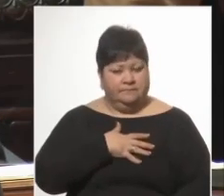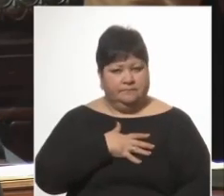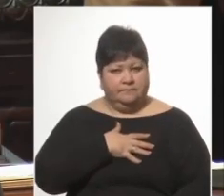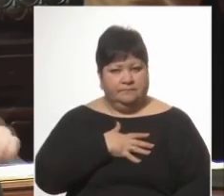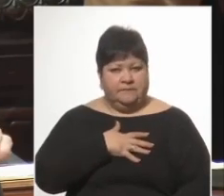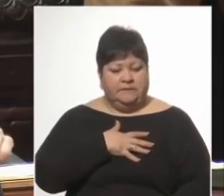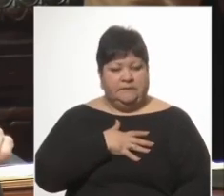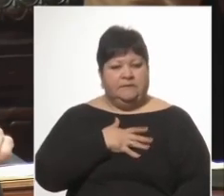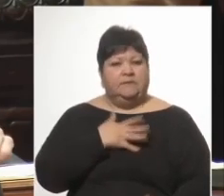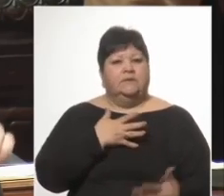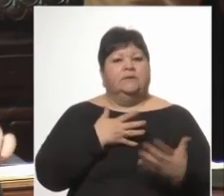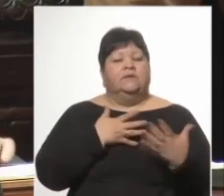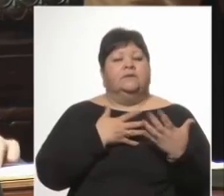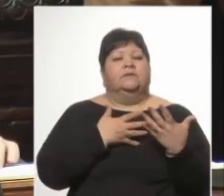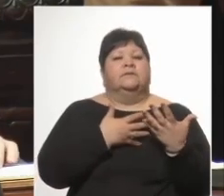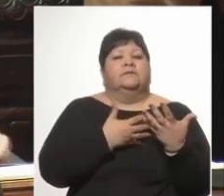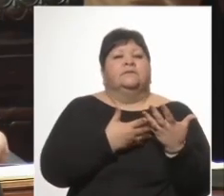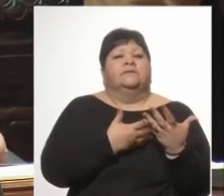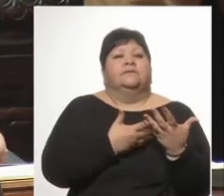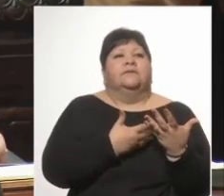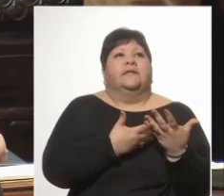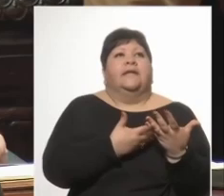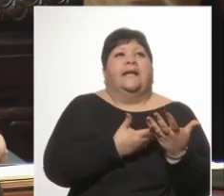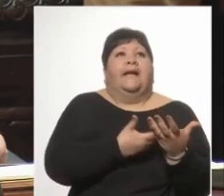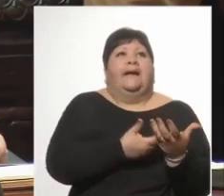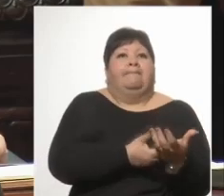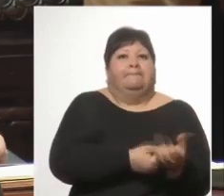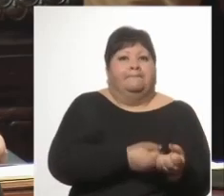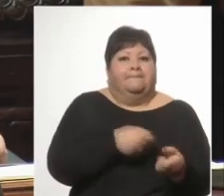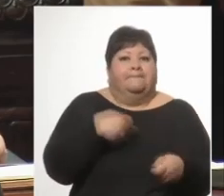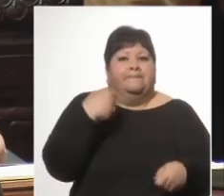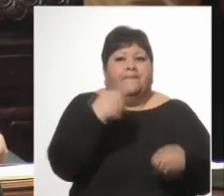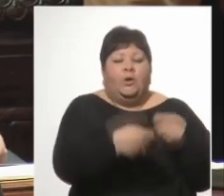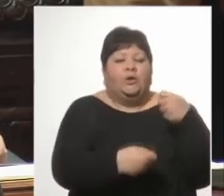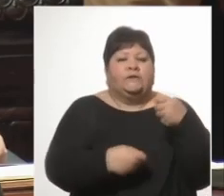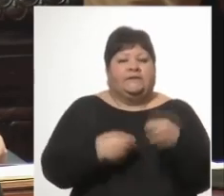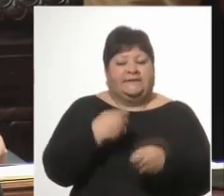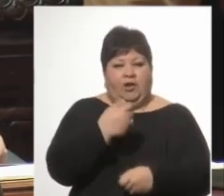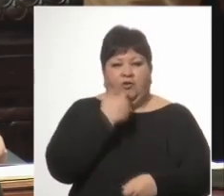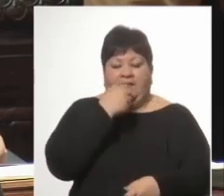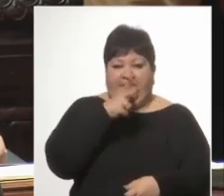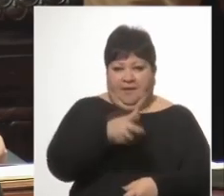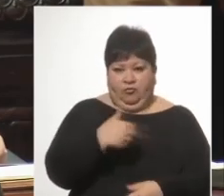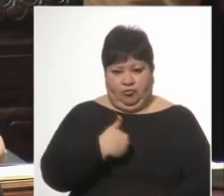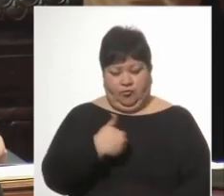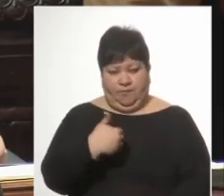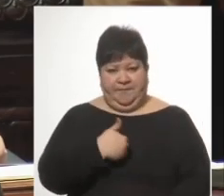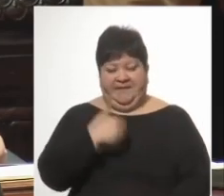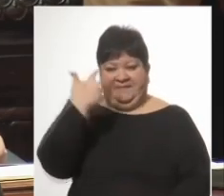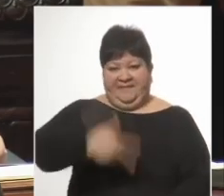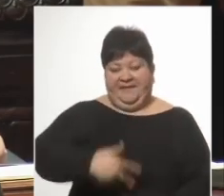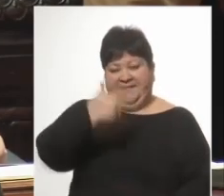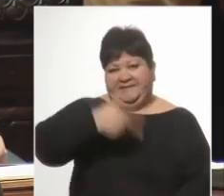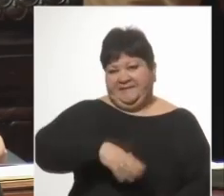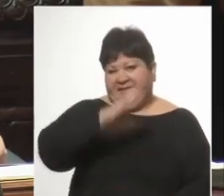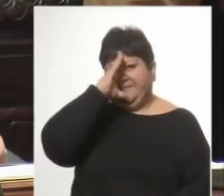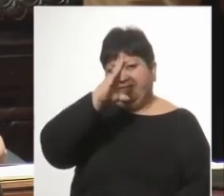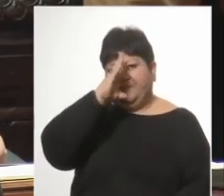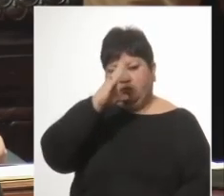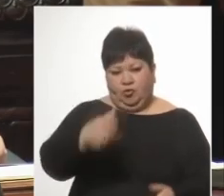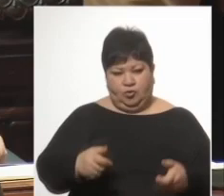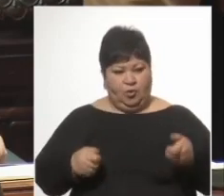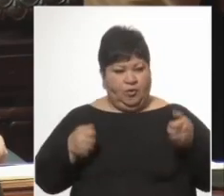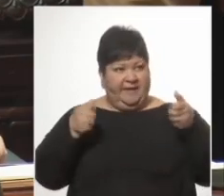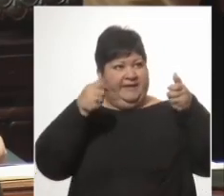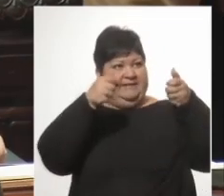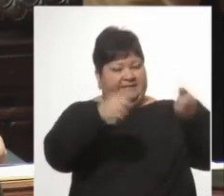que avala lo que yo estoy diciendo. El 13 de febrero yo entrego personalmente al ministro